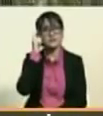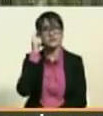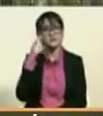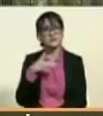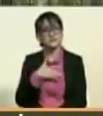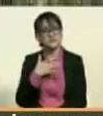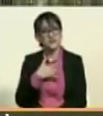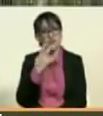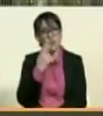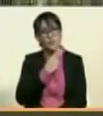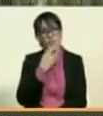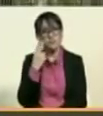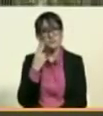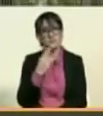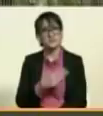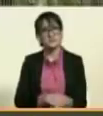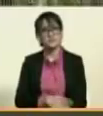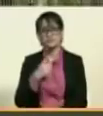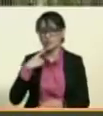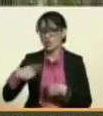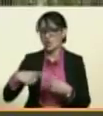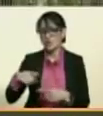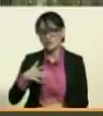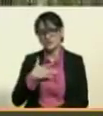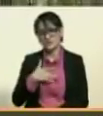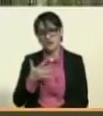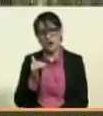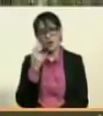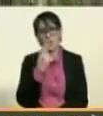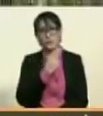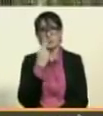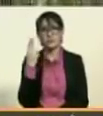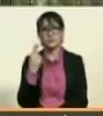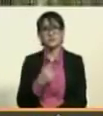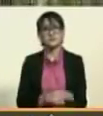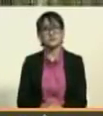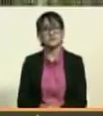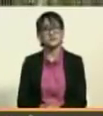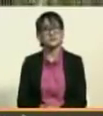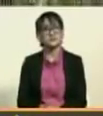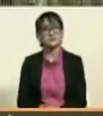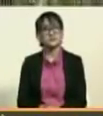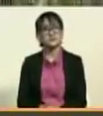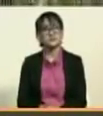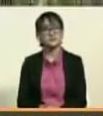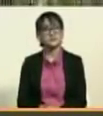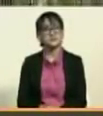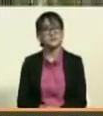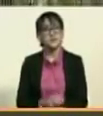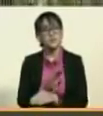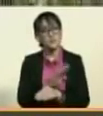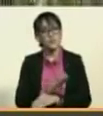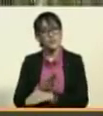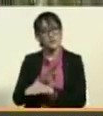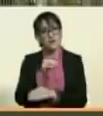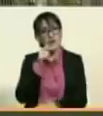siento un compromiso más grande. Todos los días siento un compromiso más grande. Para proteger a nuestro